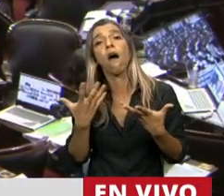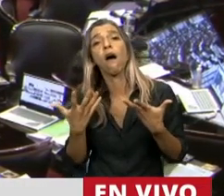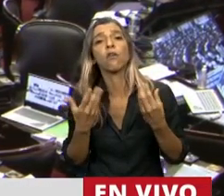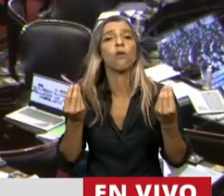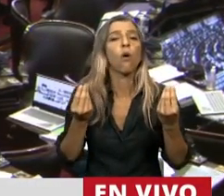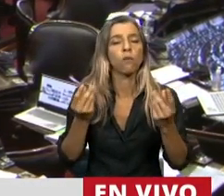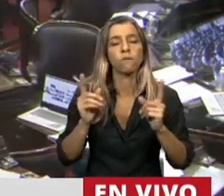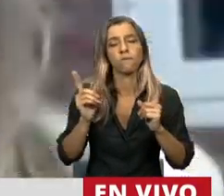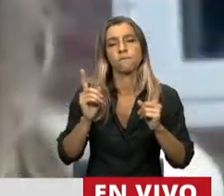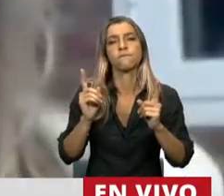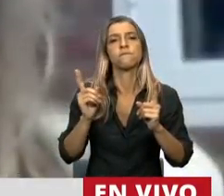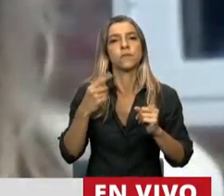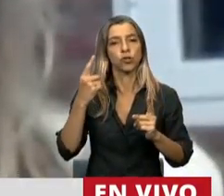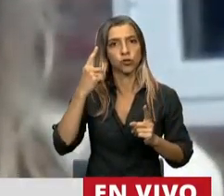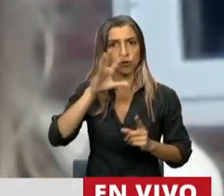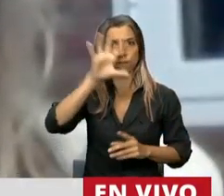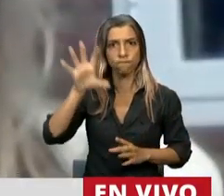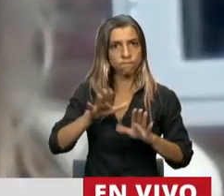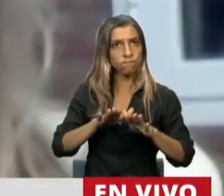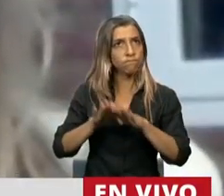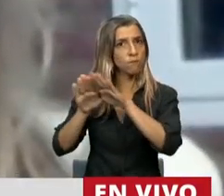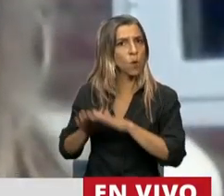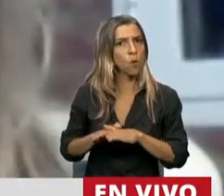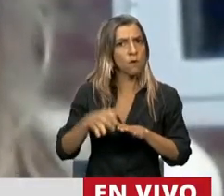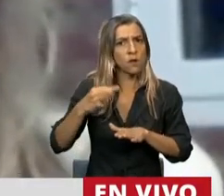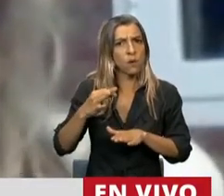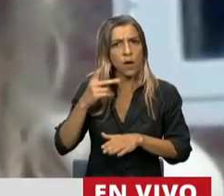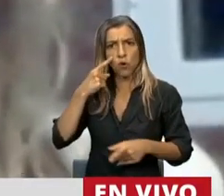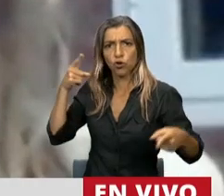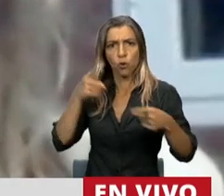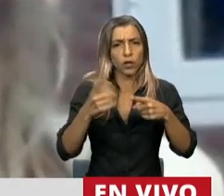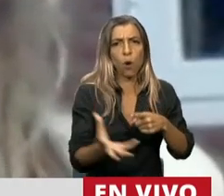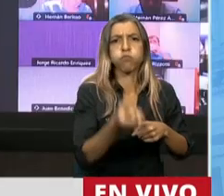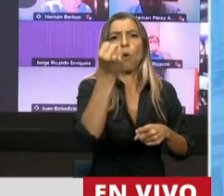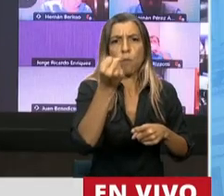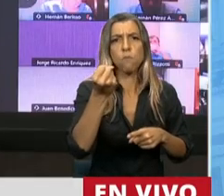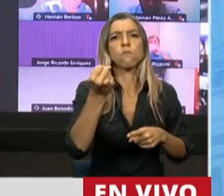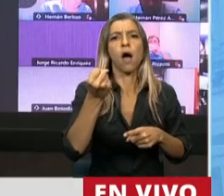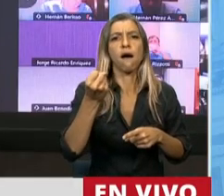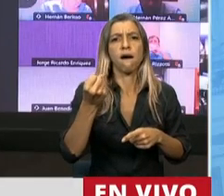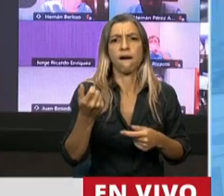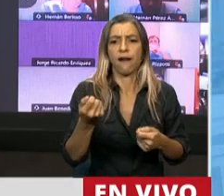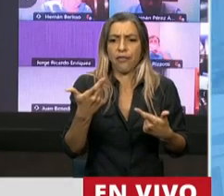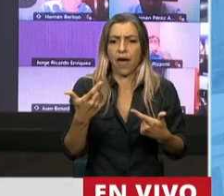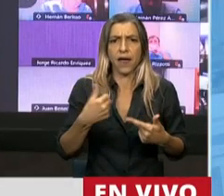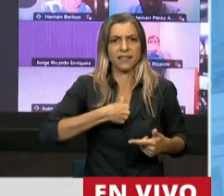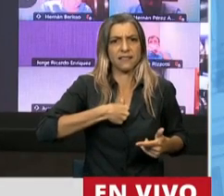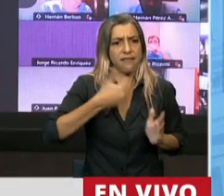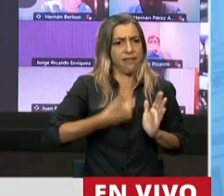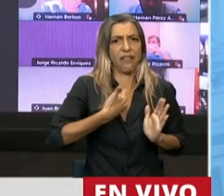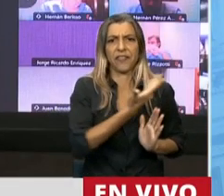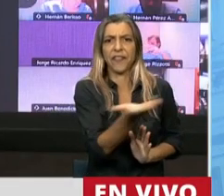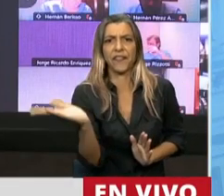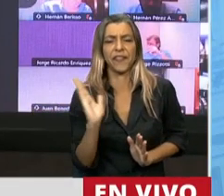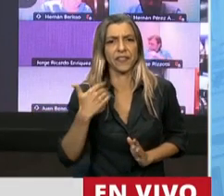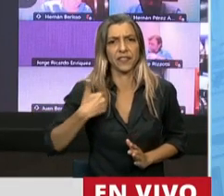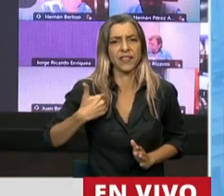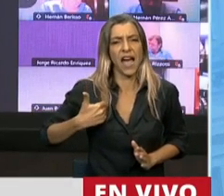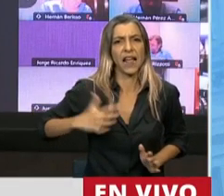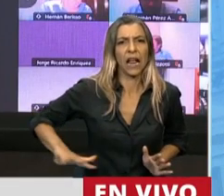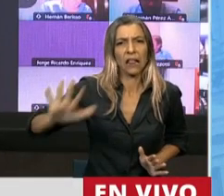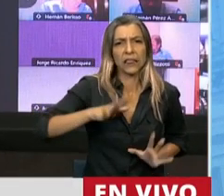del primer orden, afianzarlo y fortalecer las raíces de la nacionalidad. Eso decía Raúl Alfonsín